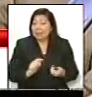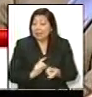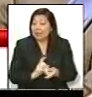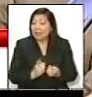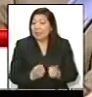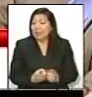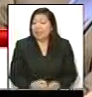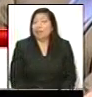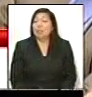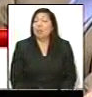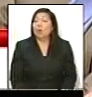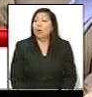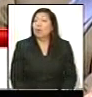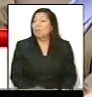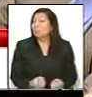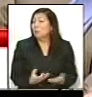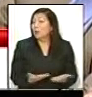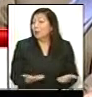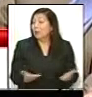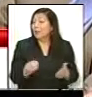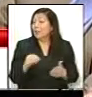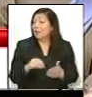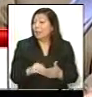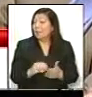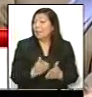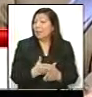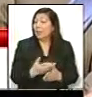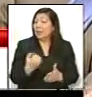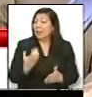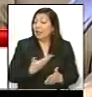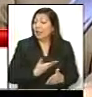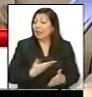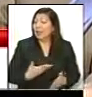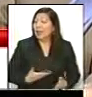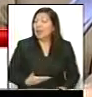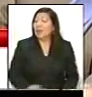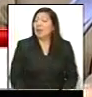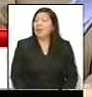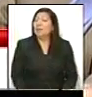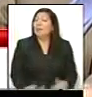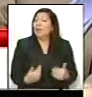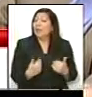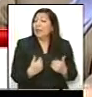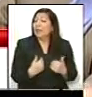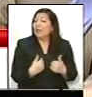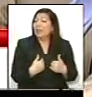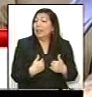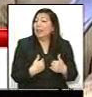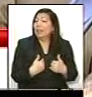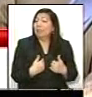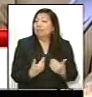reforma. Muchos consideramos que lo que se ha planteado por parte del Poder Ejecutivo tiene